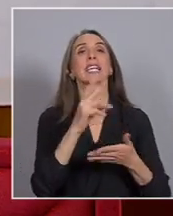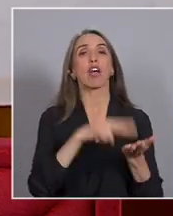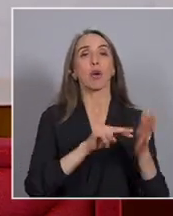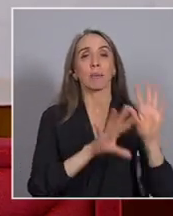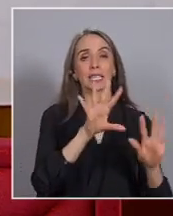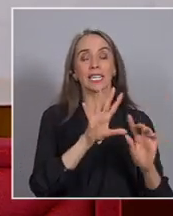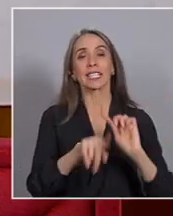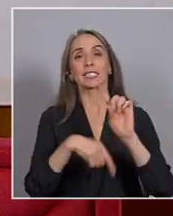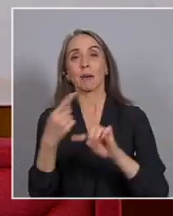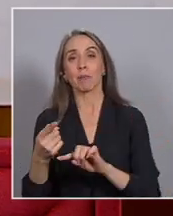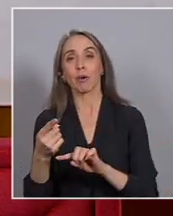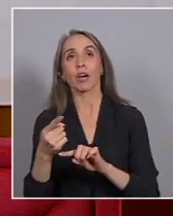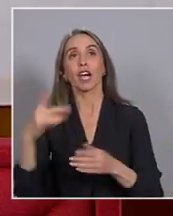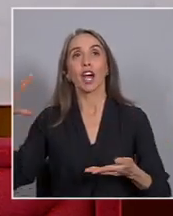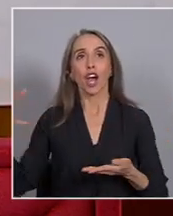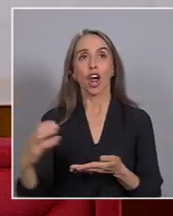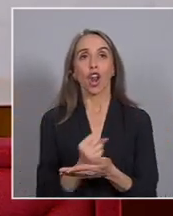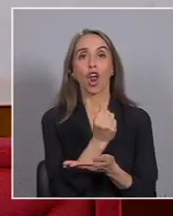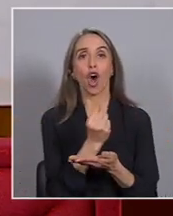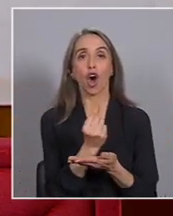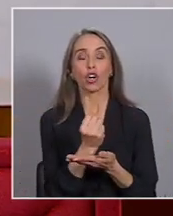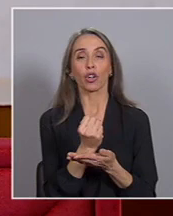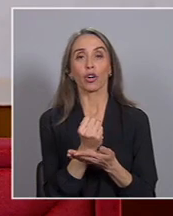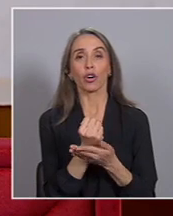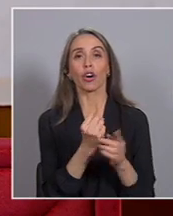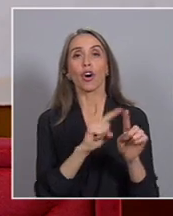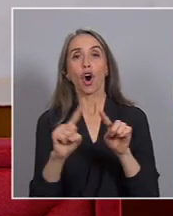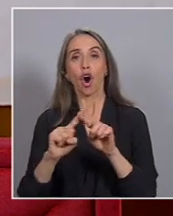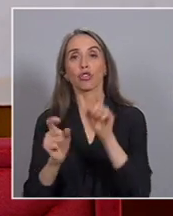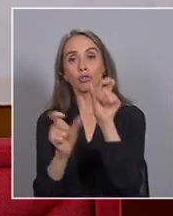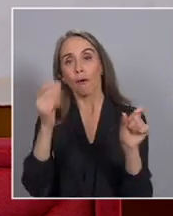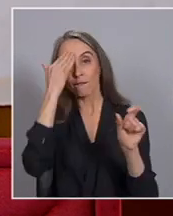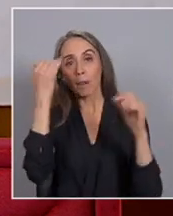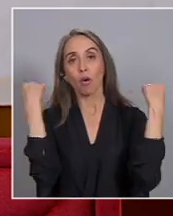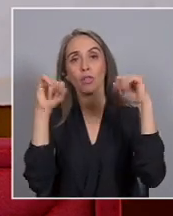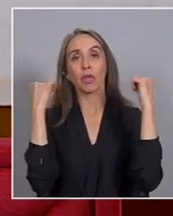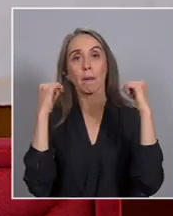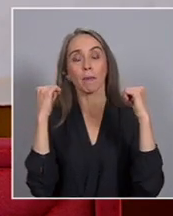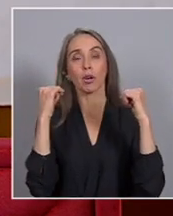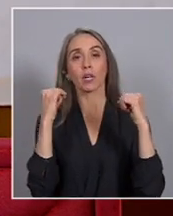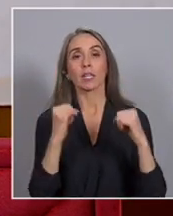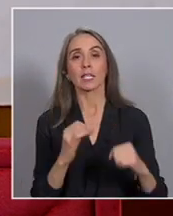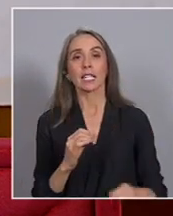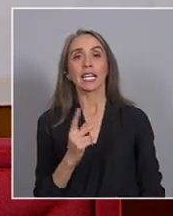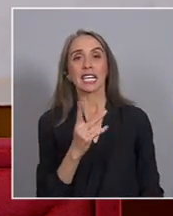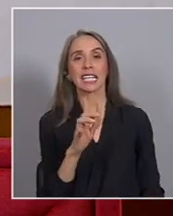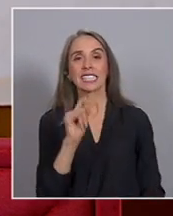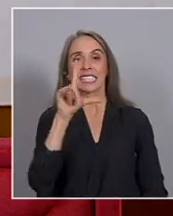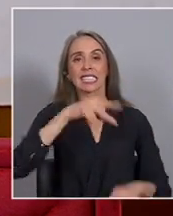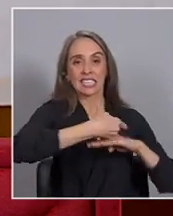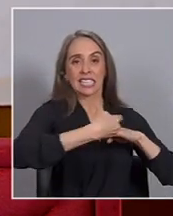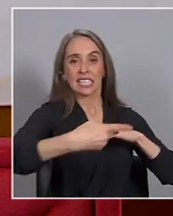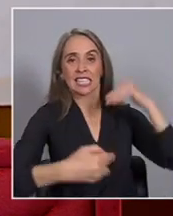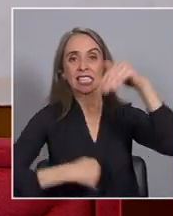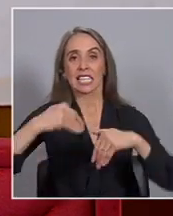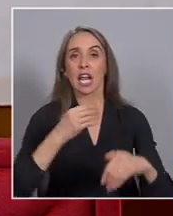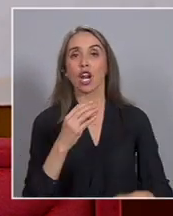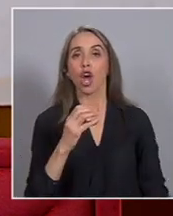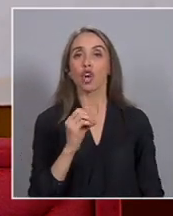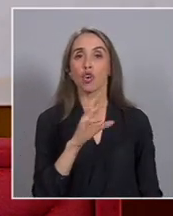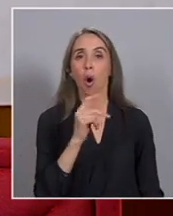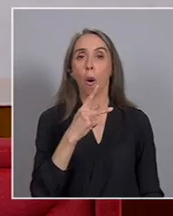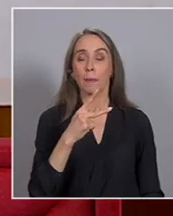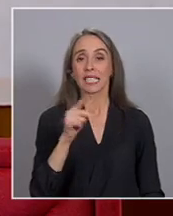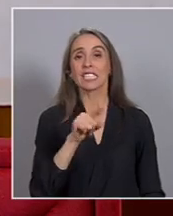2015 o las hazañas de otros grandes deportistas como Christel Kobrich o Marlene Ahrens,